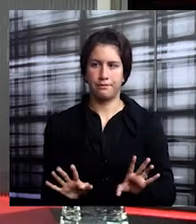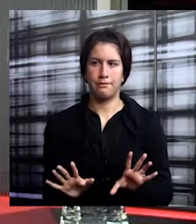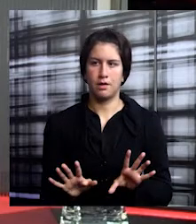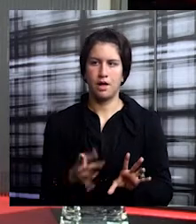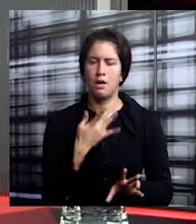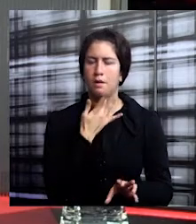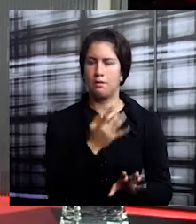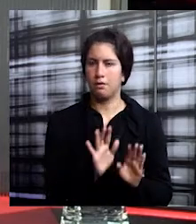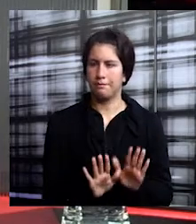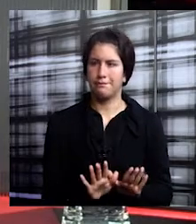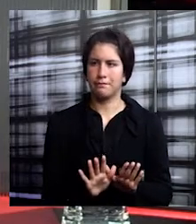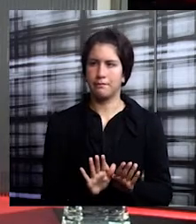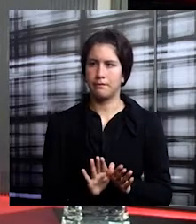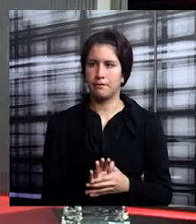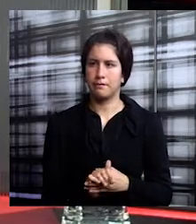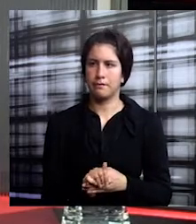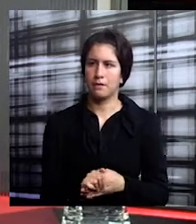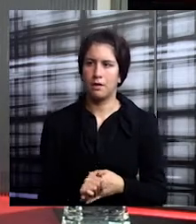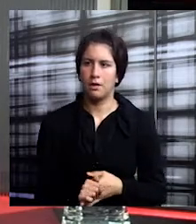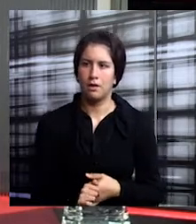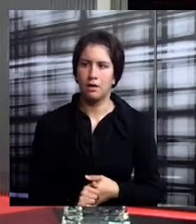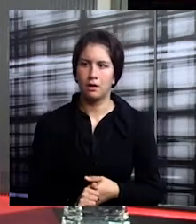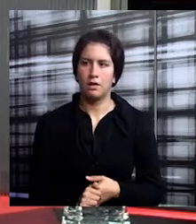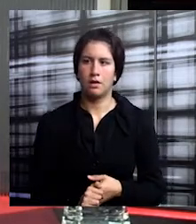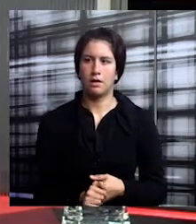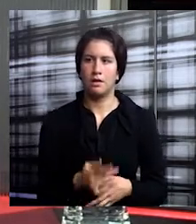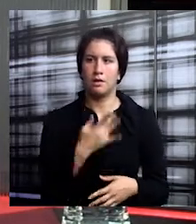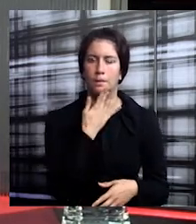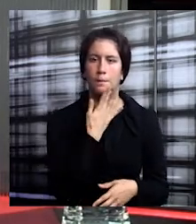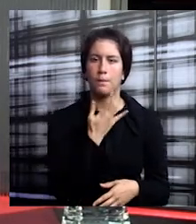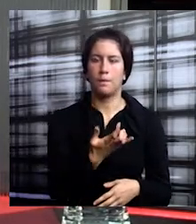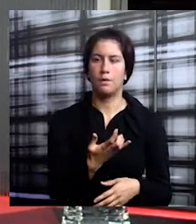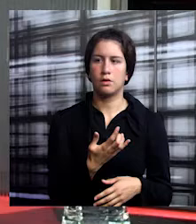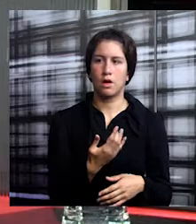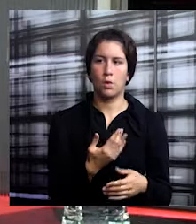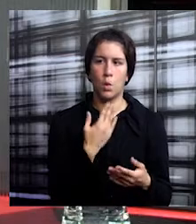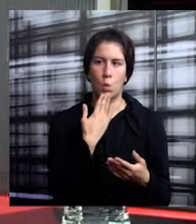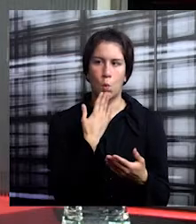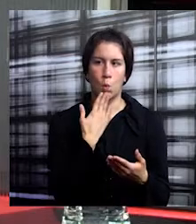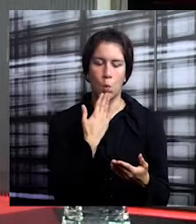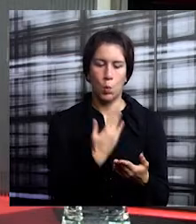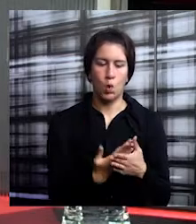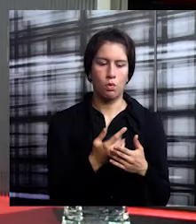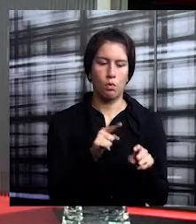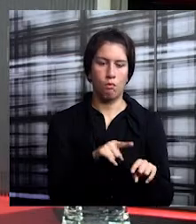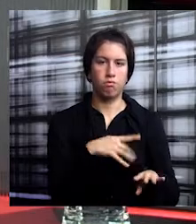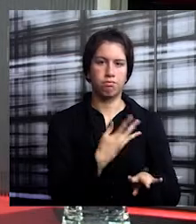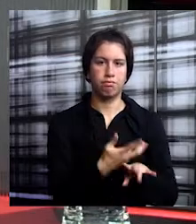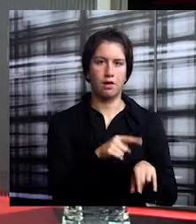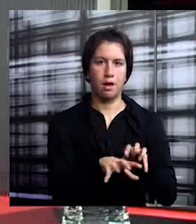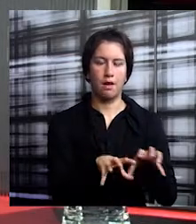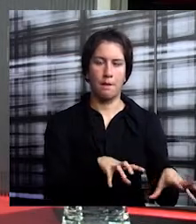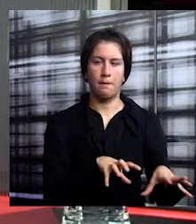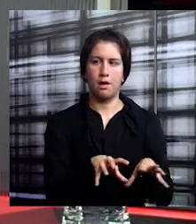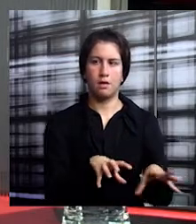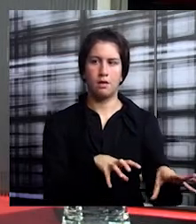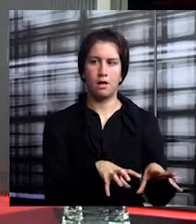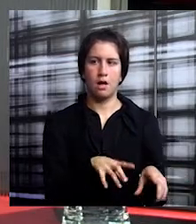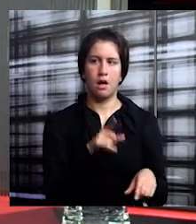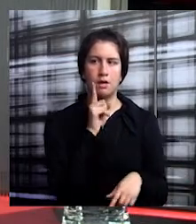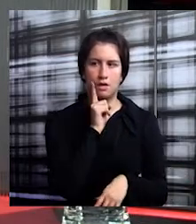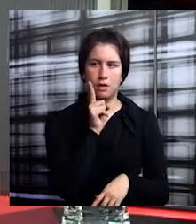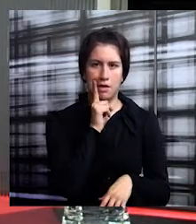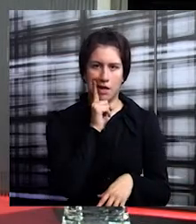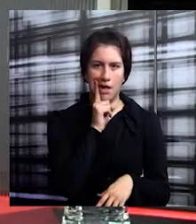Porque cuando uno ejerce en esta materia, tiene que tener el umbral de la tolerancia y la frustración muy trabajado. Muchas veces uno cree que va a obtener